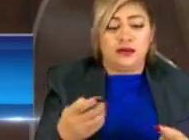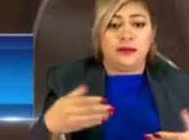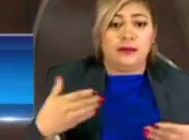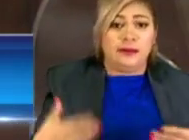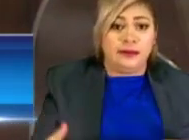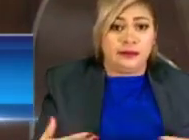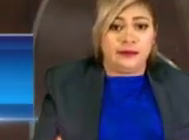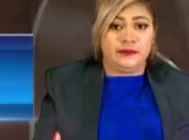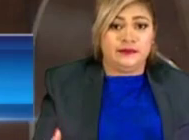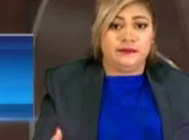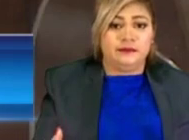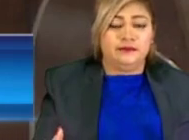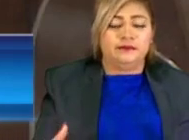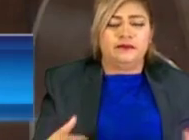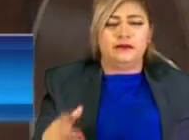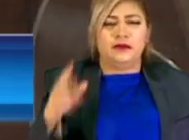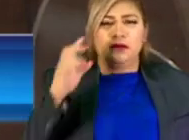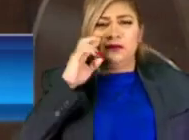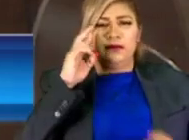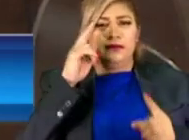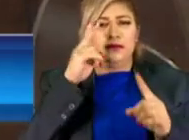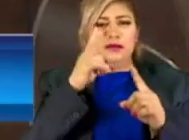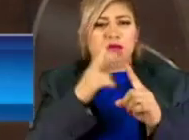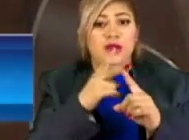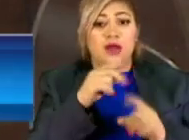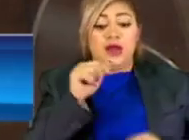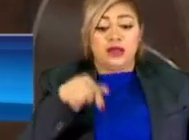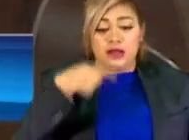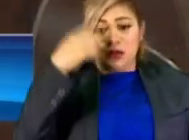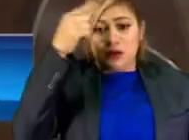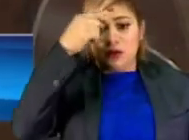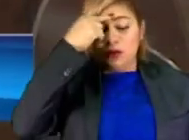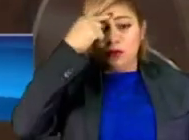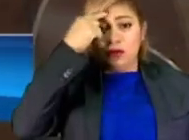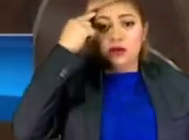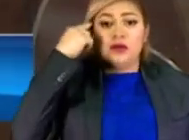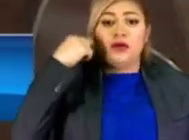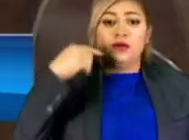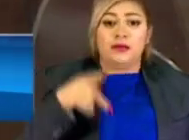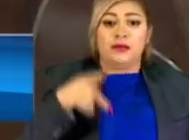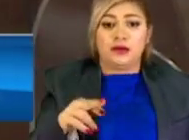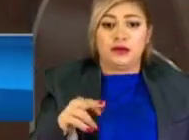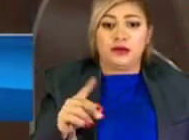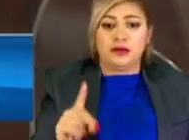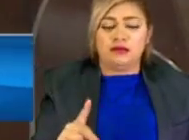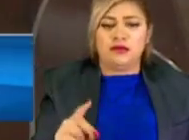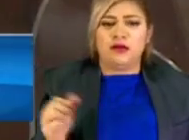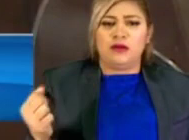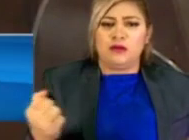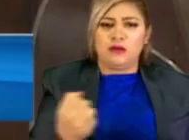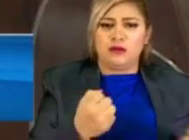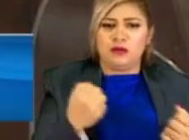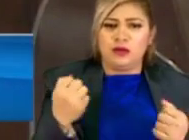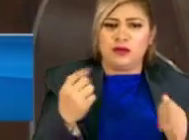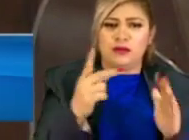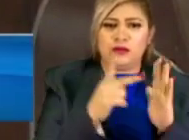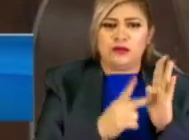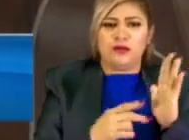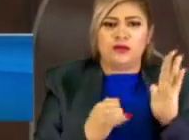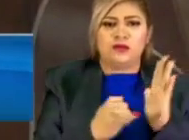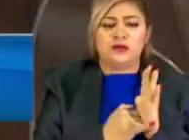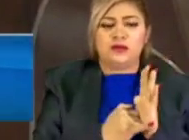Con esa visión, mi gobierno ha dirigido sus esfuerzos a reactivar proyectos de inversión